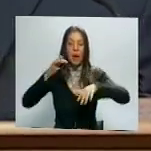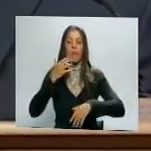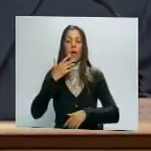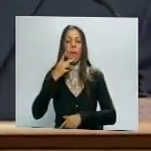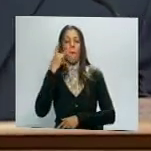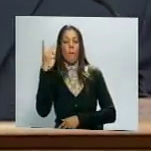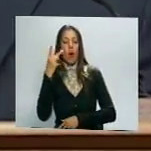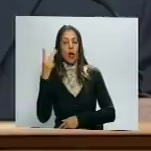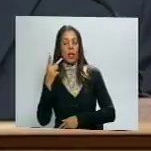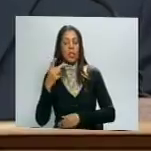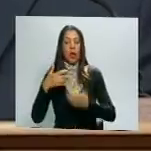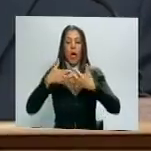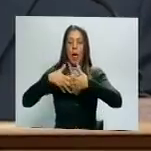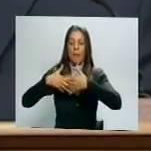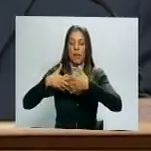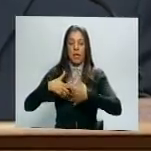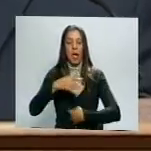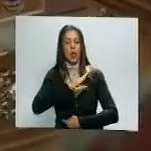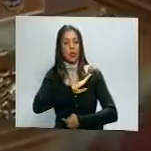políticos, empresarios.